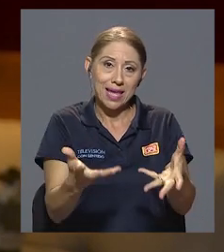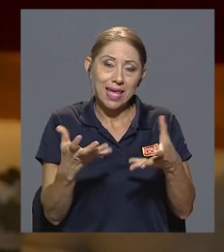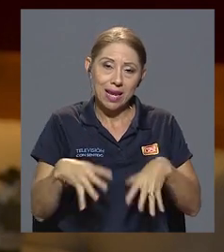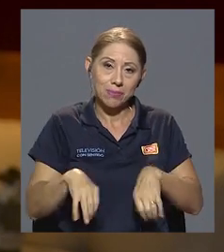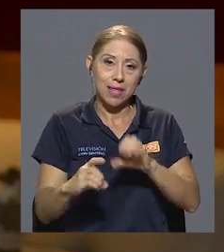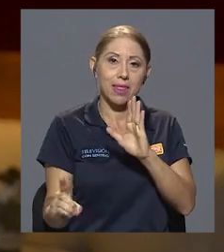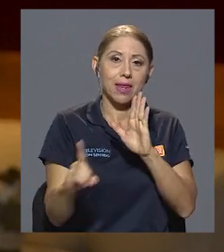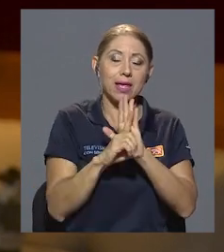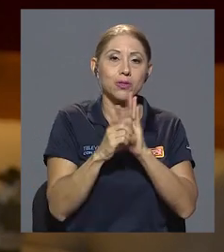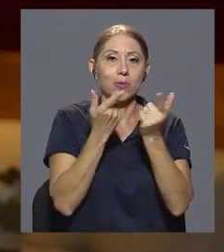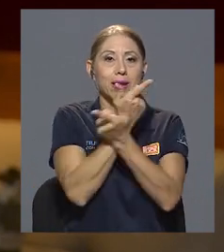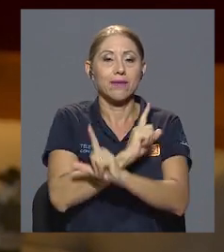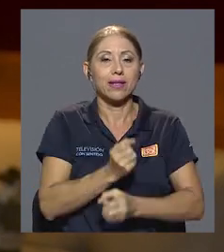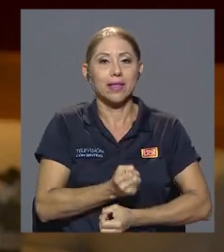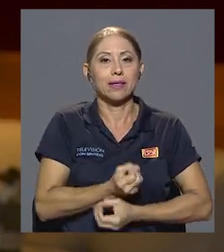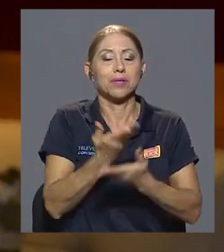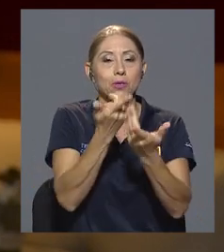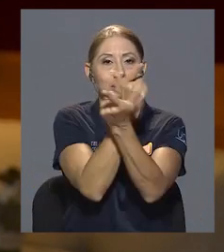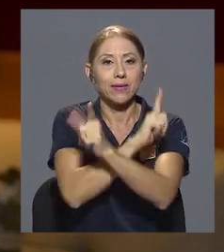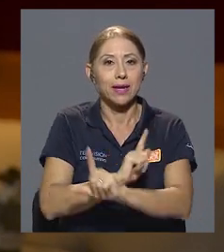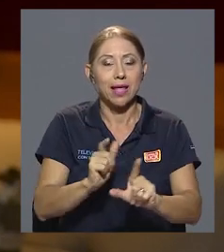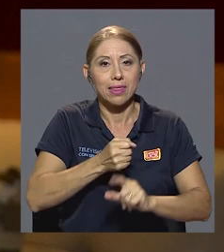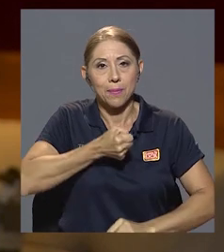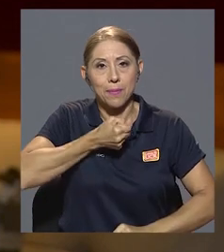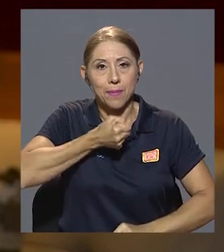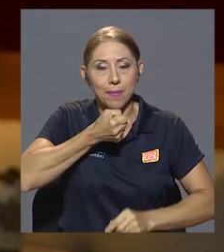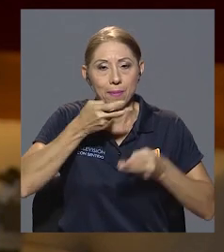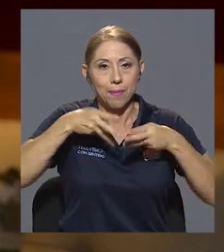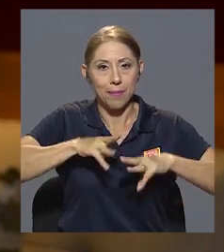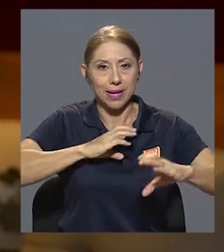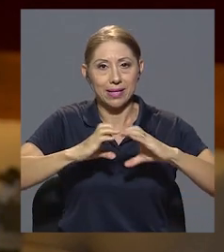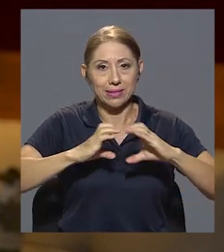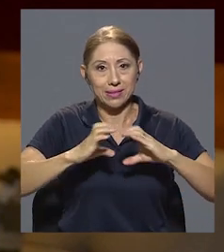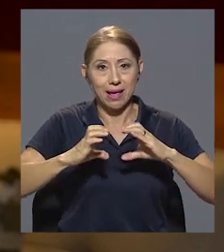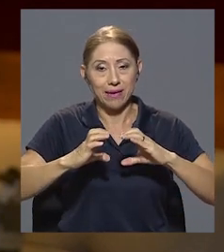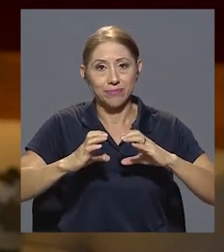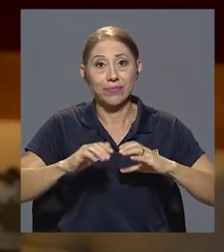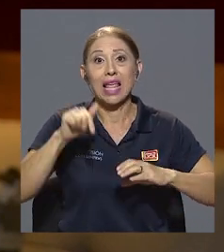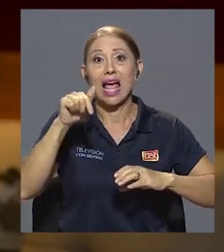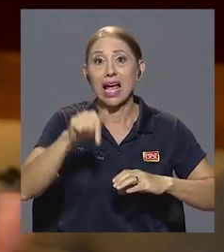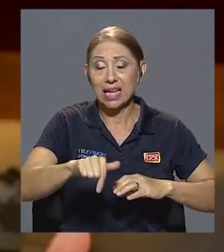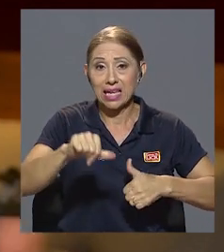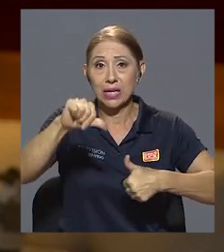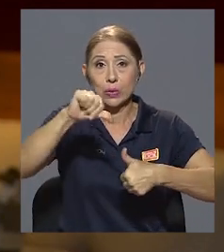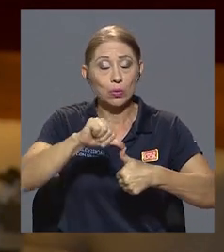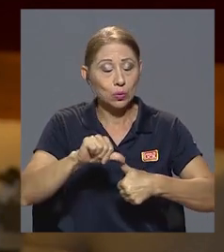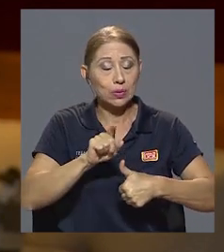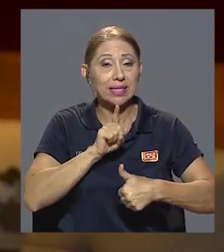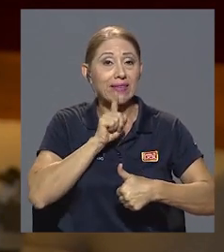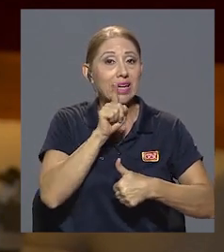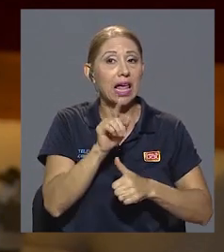a la libertad de expresión y de prensa este es un territorio verdaderamente hostil